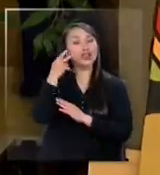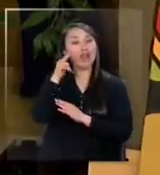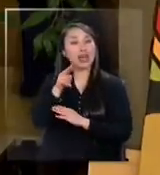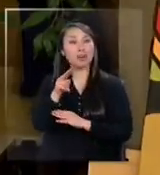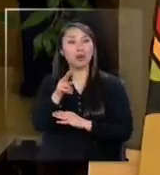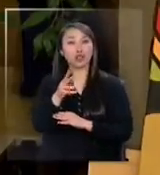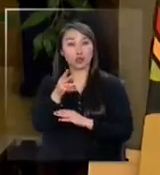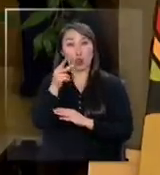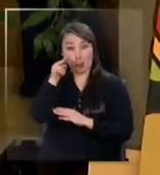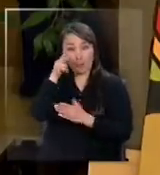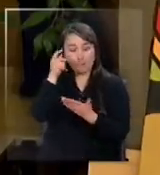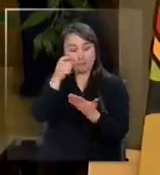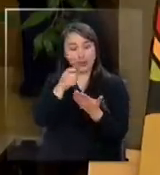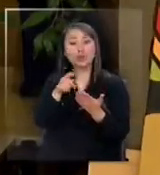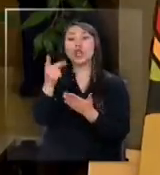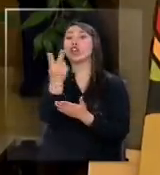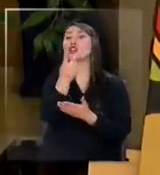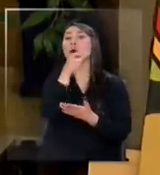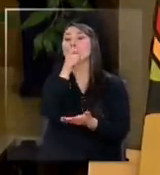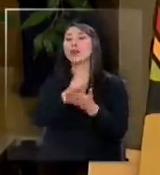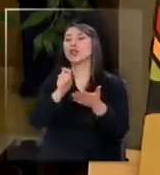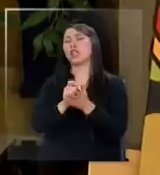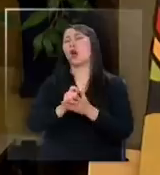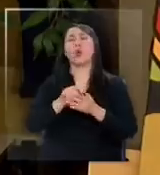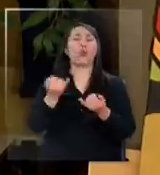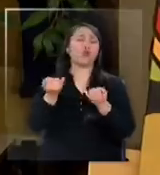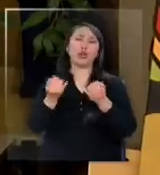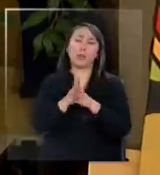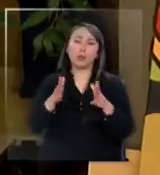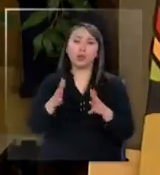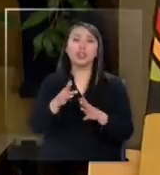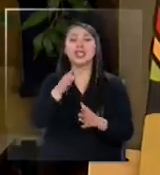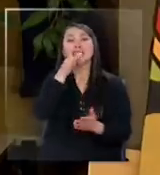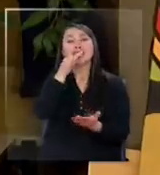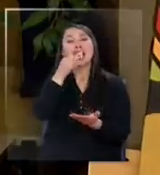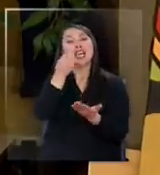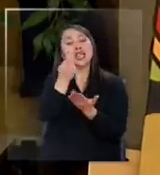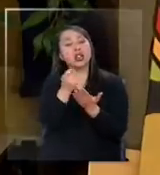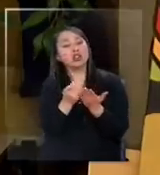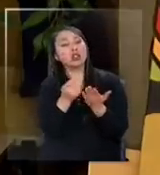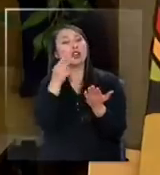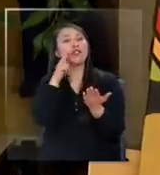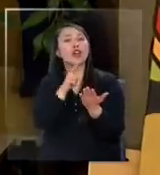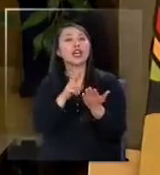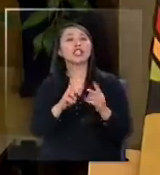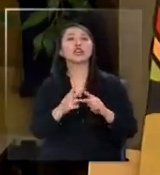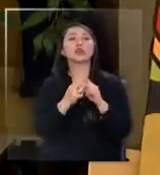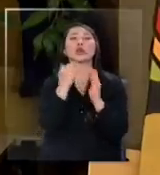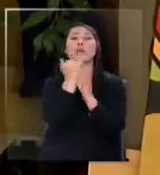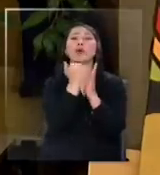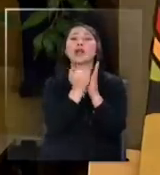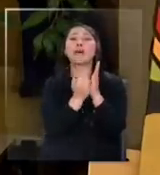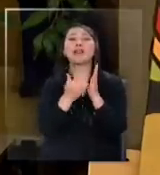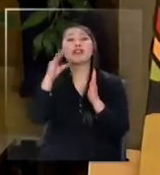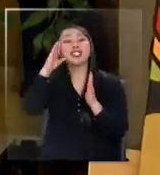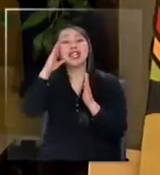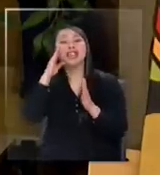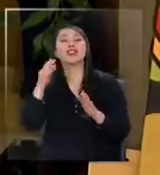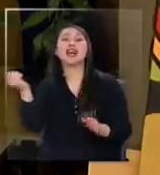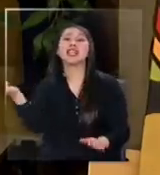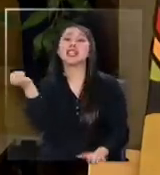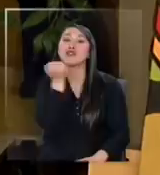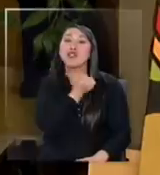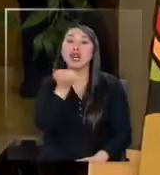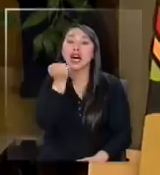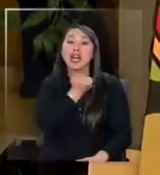si tú revisas, y ustedes son dos periodistas muy informados, se decía que el diagnóstico con el que se construyó el programa de la presidenta Bachelet estaba equivocado, que se